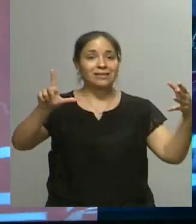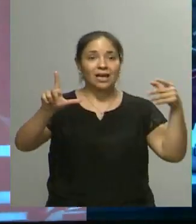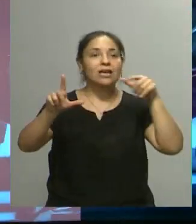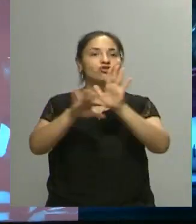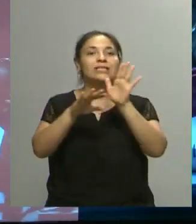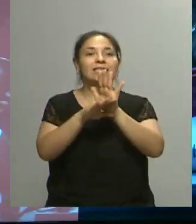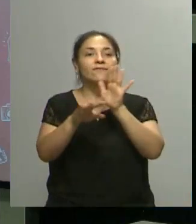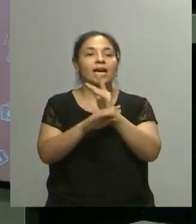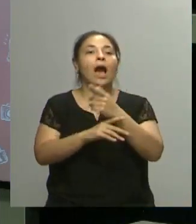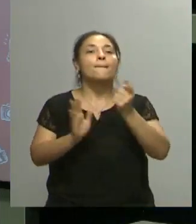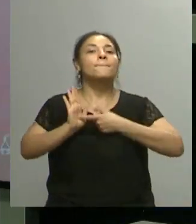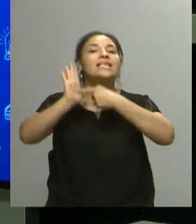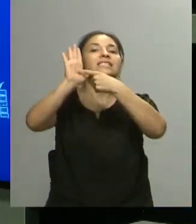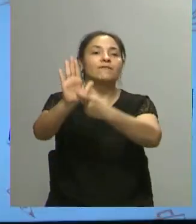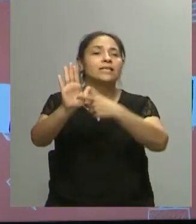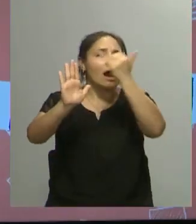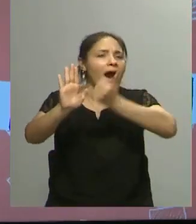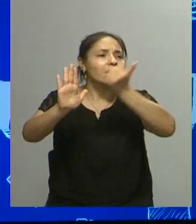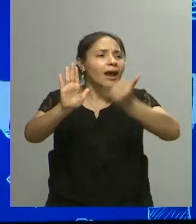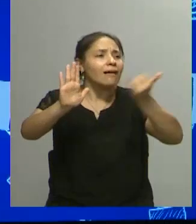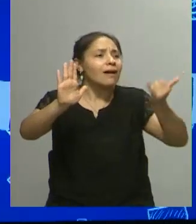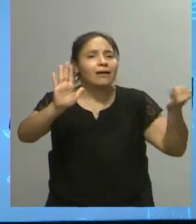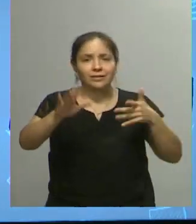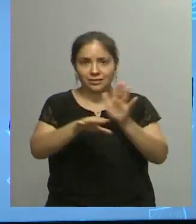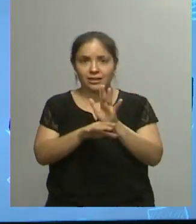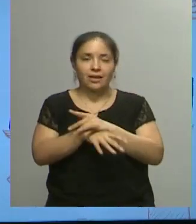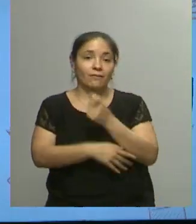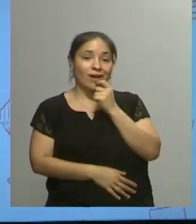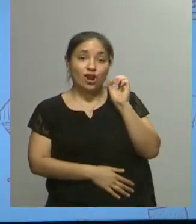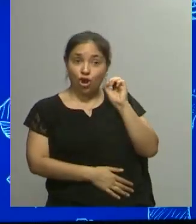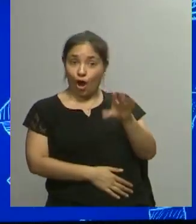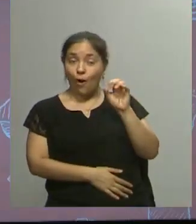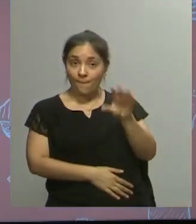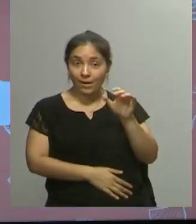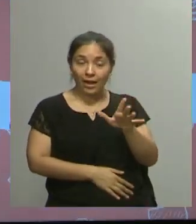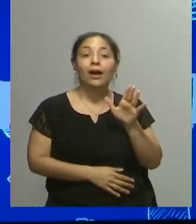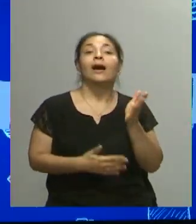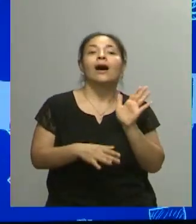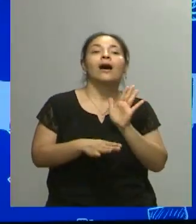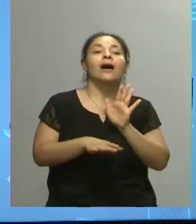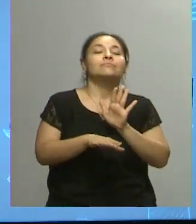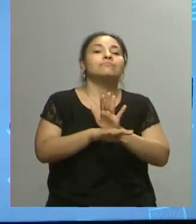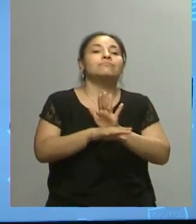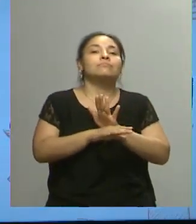es visibilizar una realidad que no significa que al nombrarla se